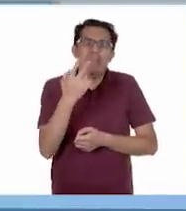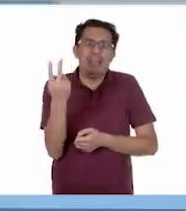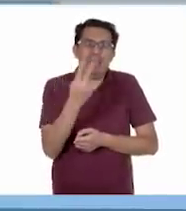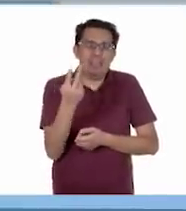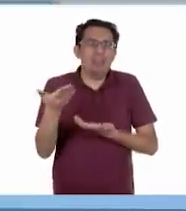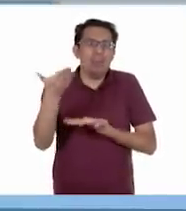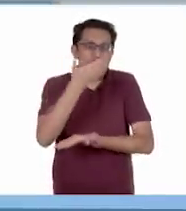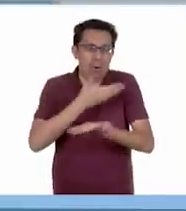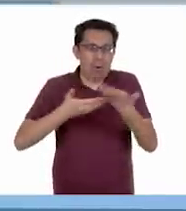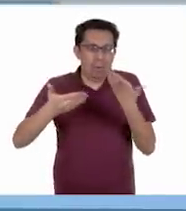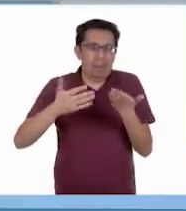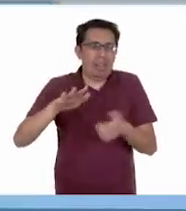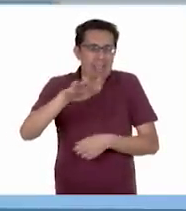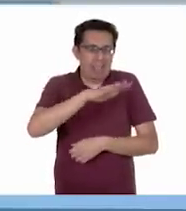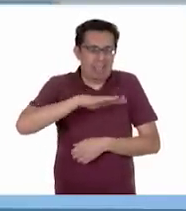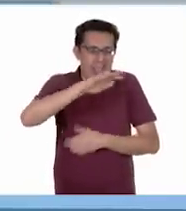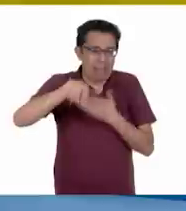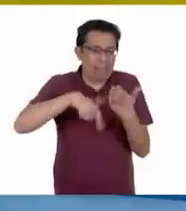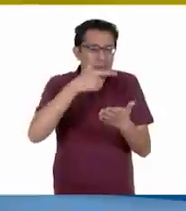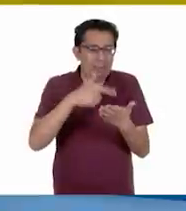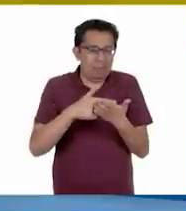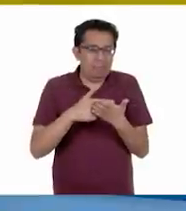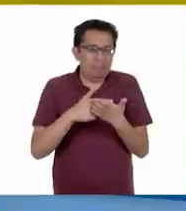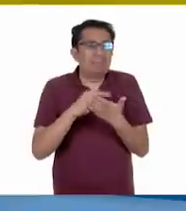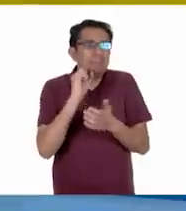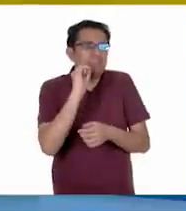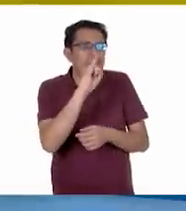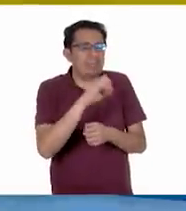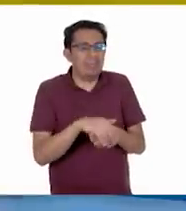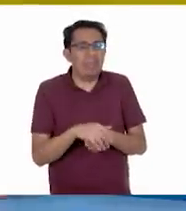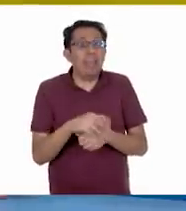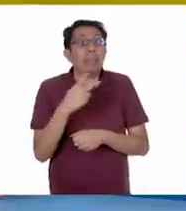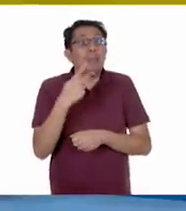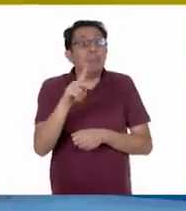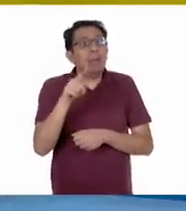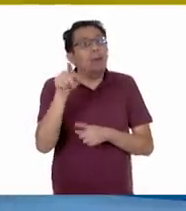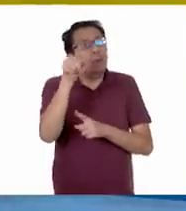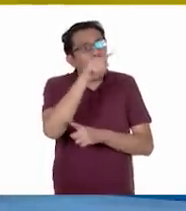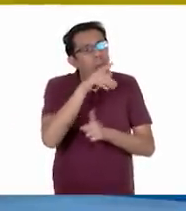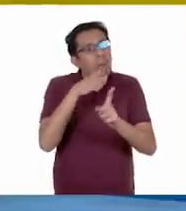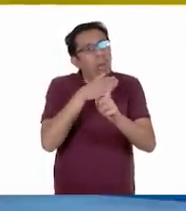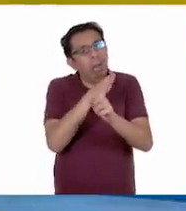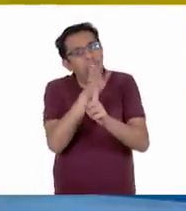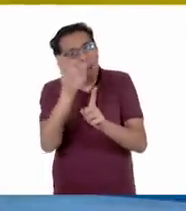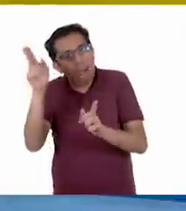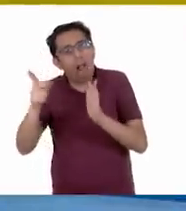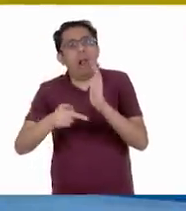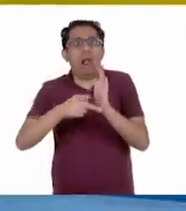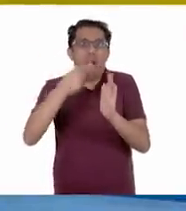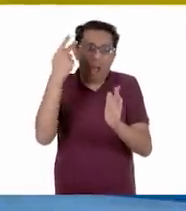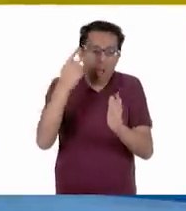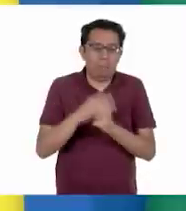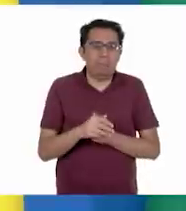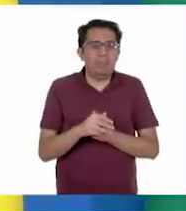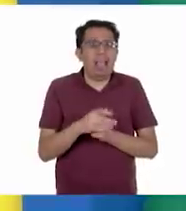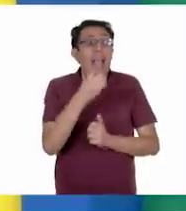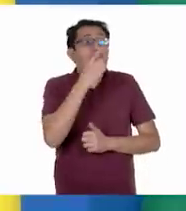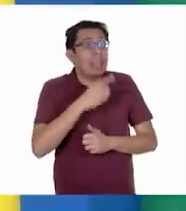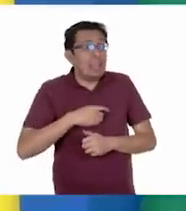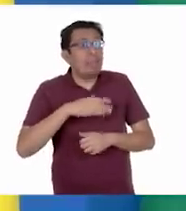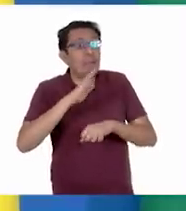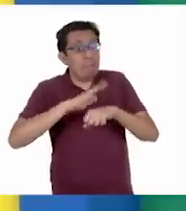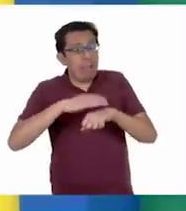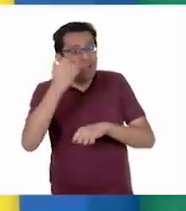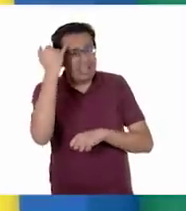su espacio! Sí. Así es. Pero otra vez se me están desviando. ¿Cuál es la otra idea, Juan Carlos? Ay, sí es cierto,